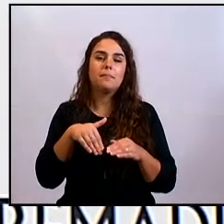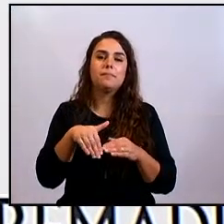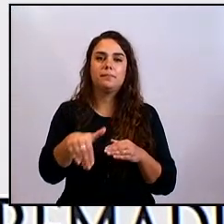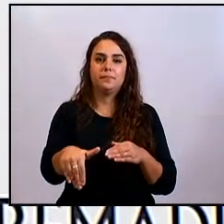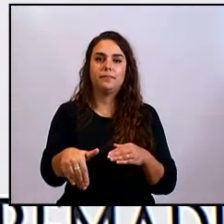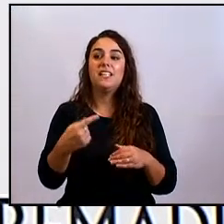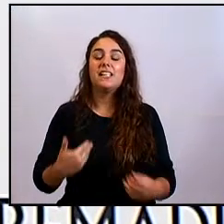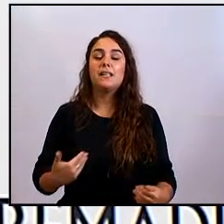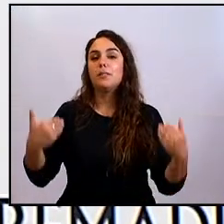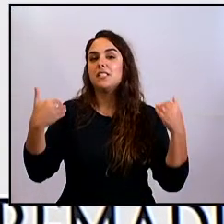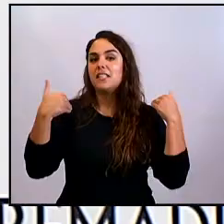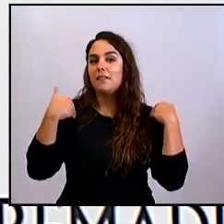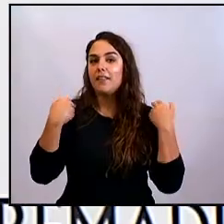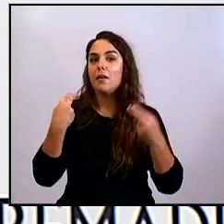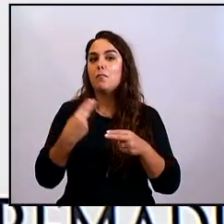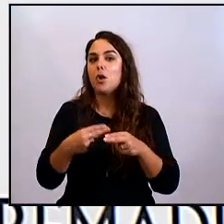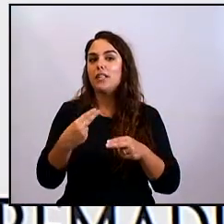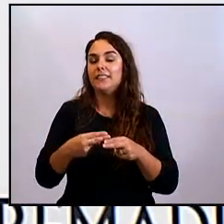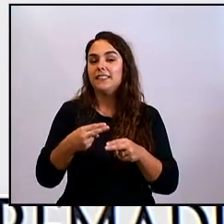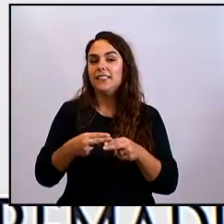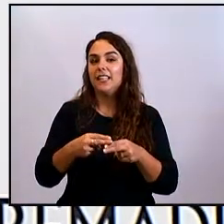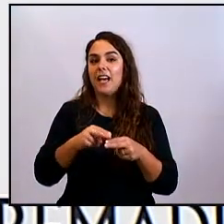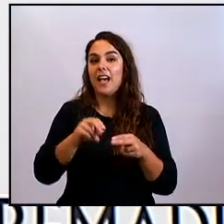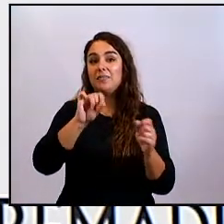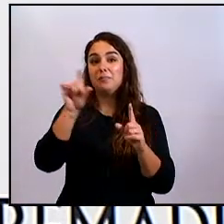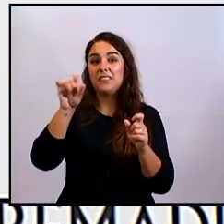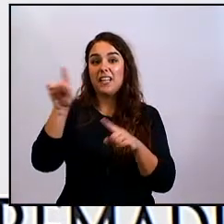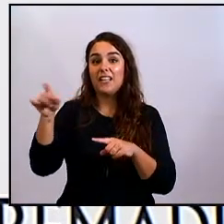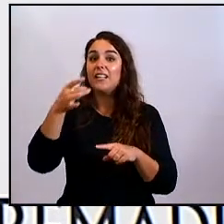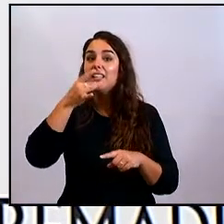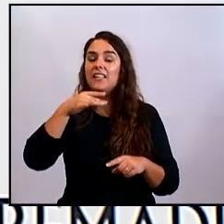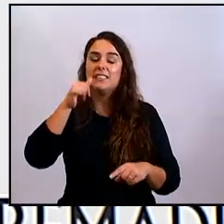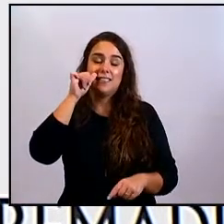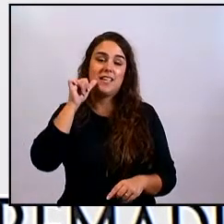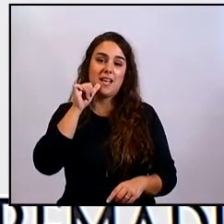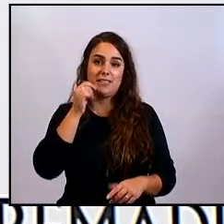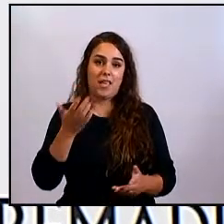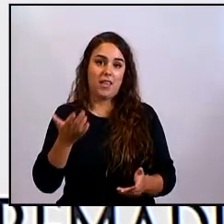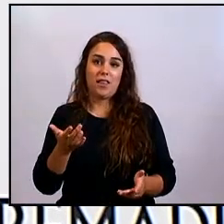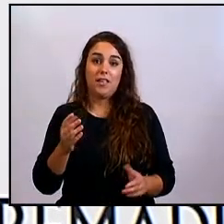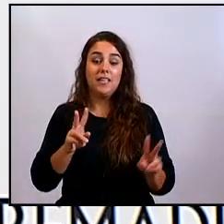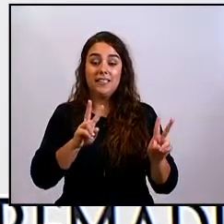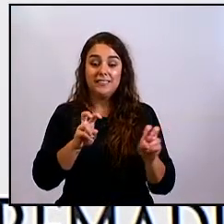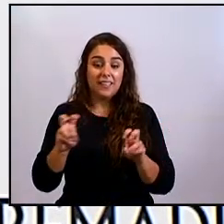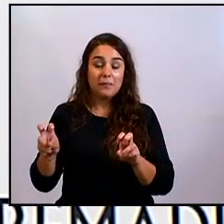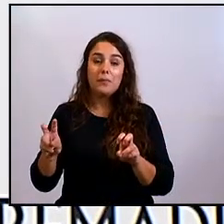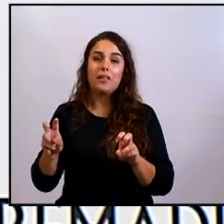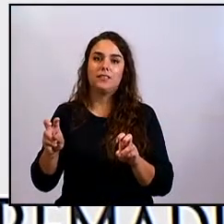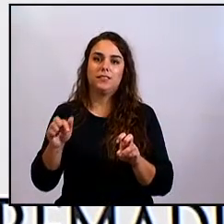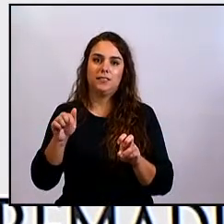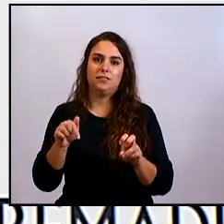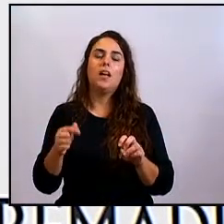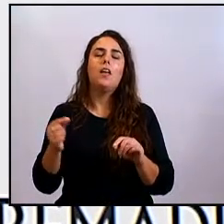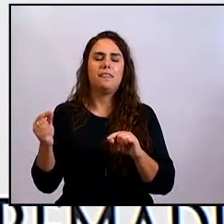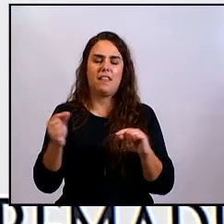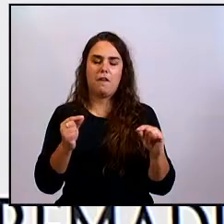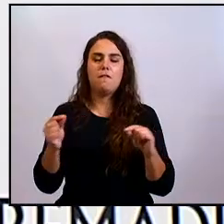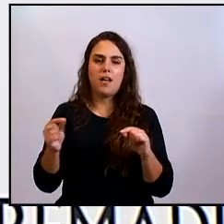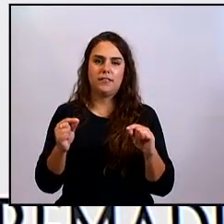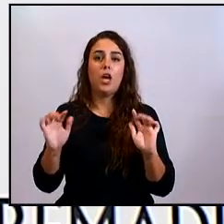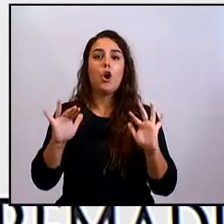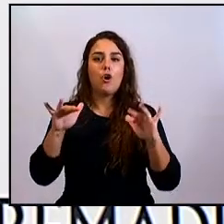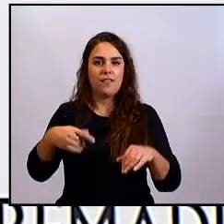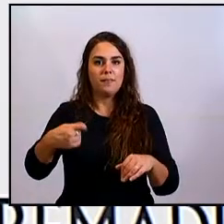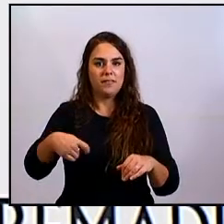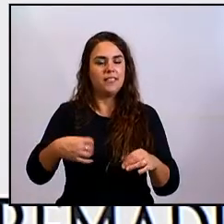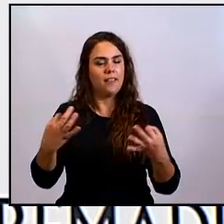la responsabilidad en política migratoria, que es el señor Sánchez. Estas serán cuestiones que tendrán que ser debatidas en la conferencia de